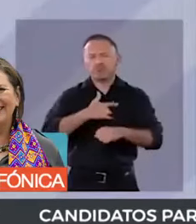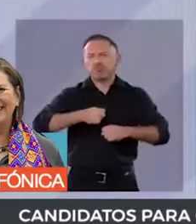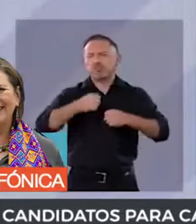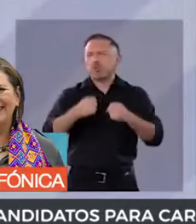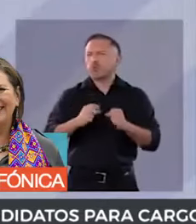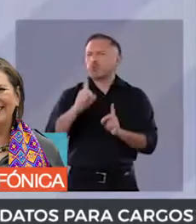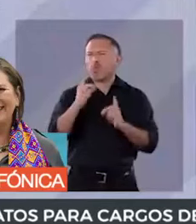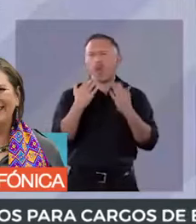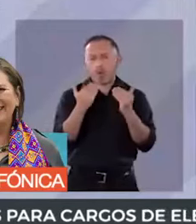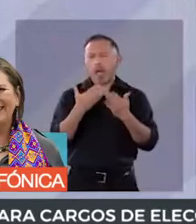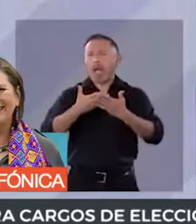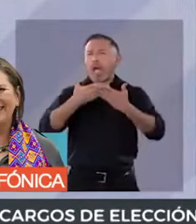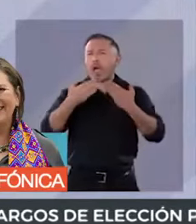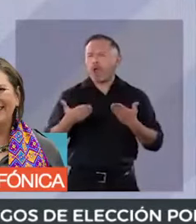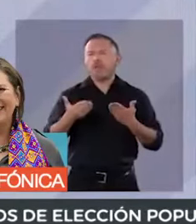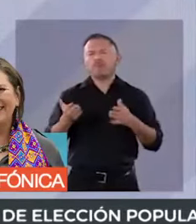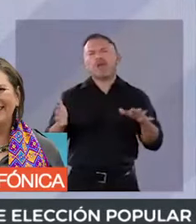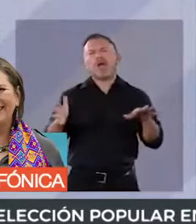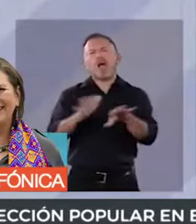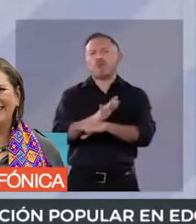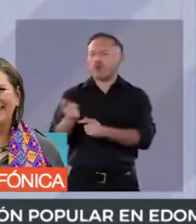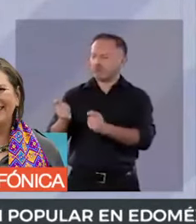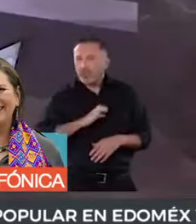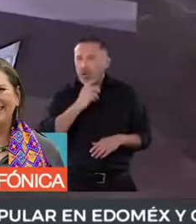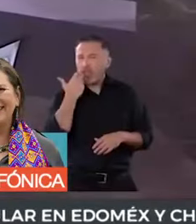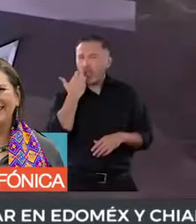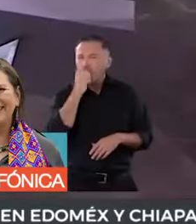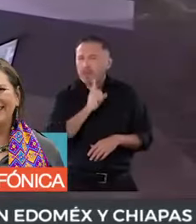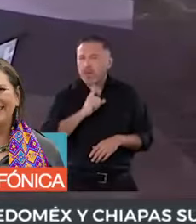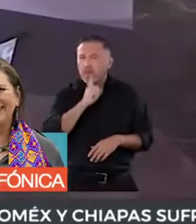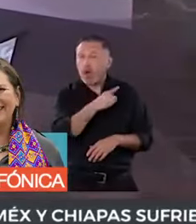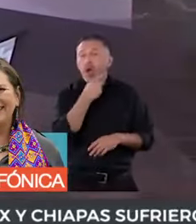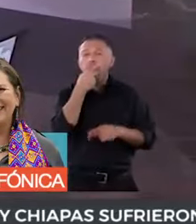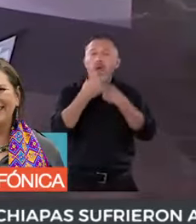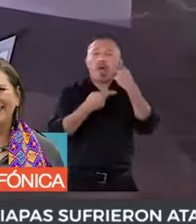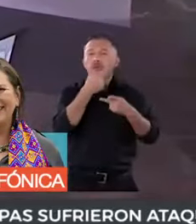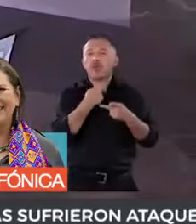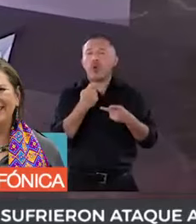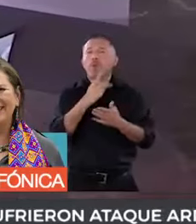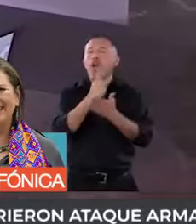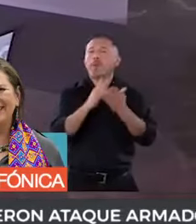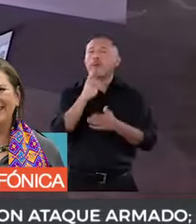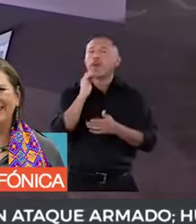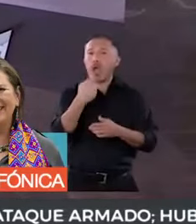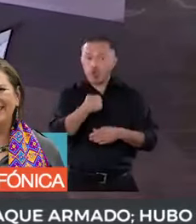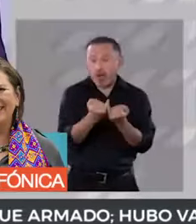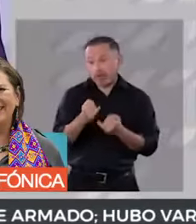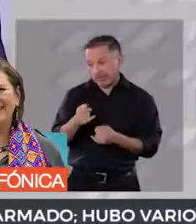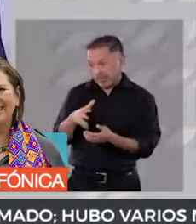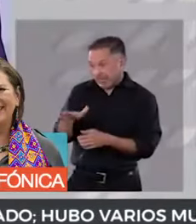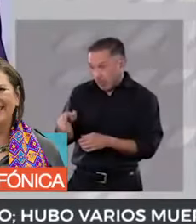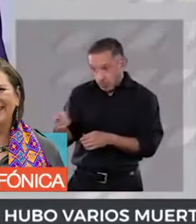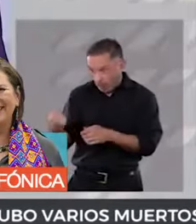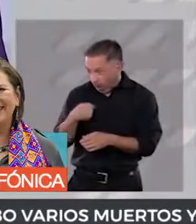policías municipales pagándoles bien. Toda sí. esta parte importante. No te da tiempo de hacer más de